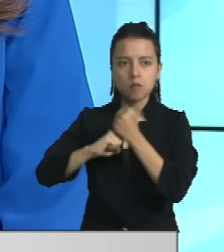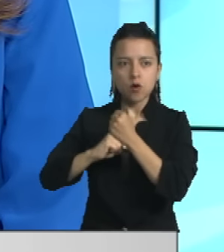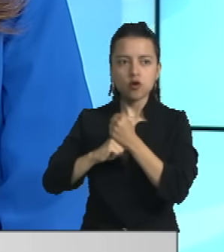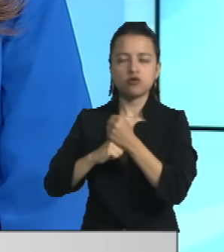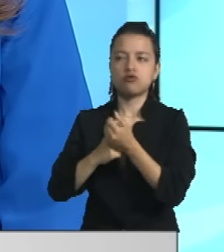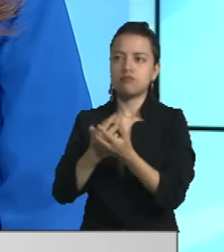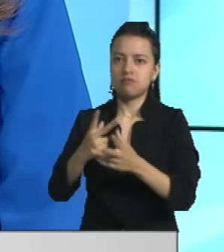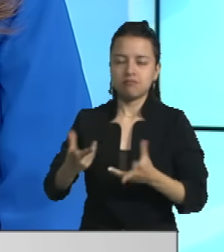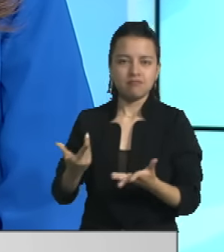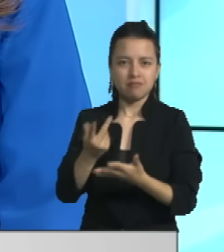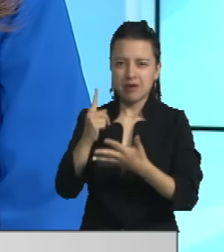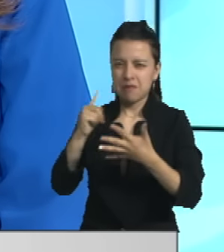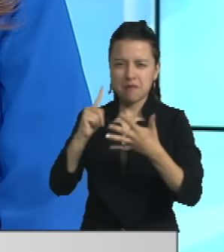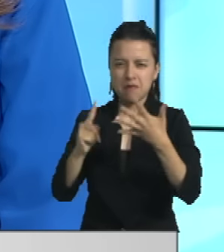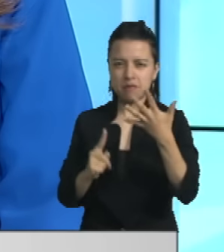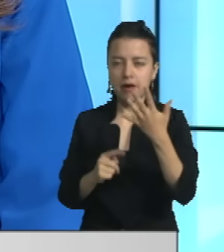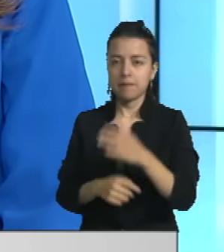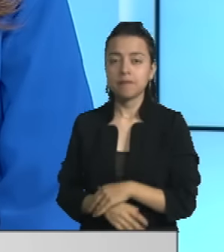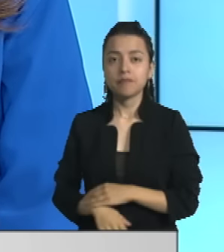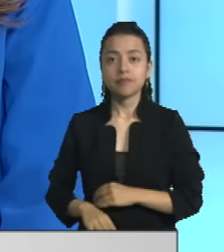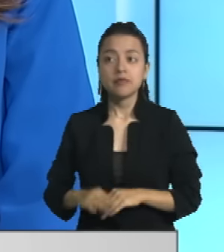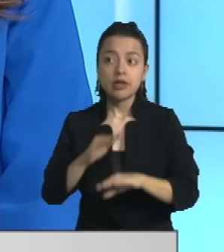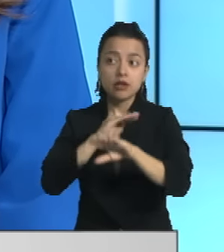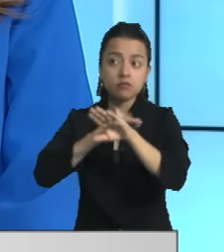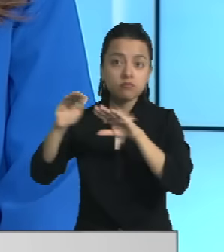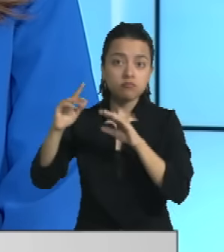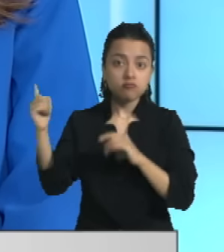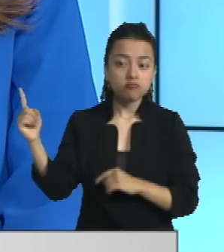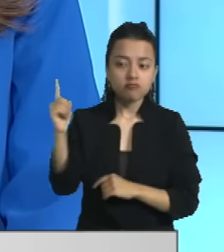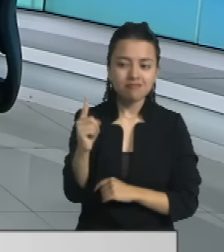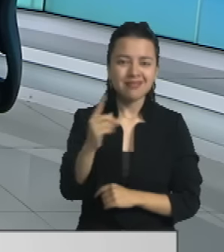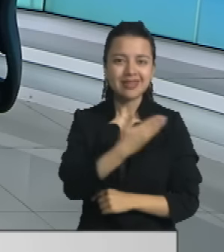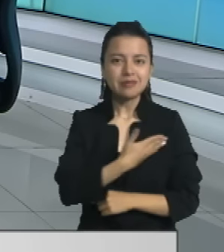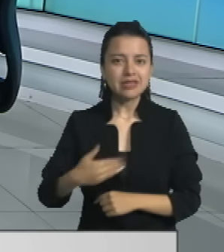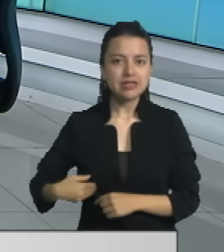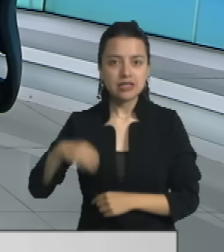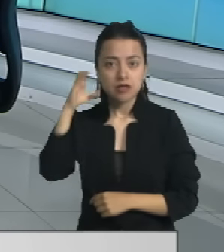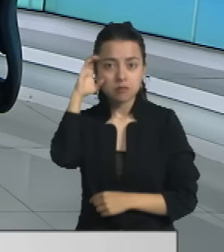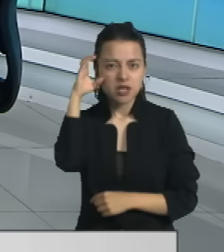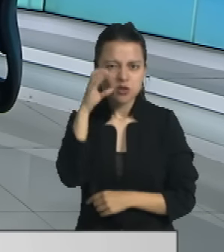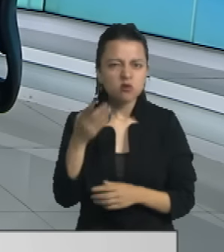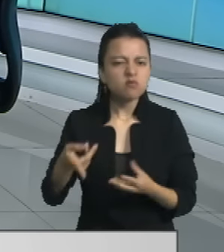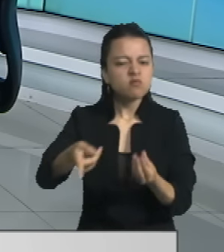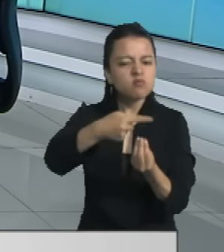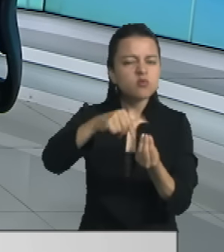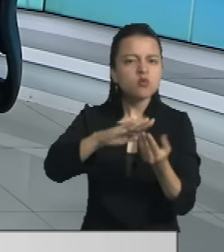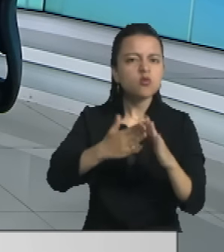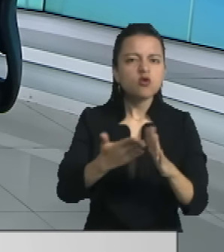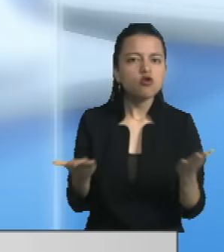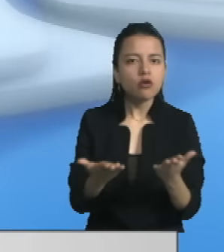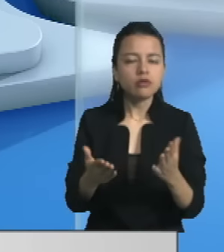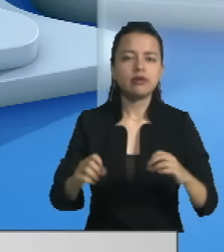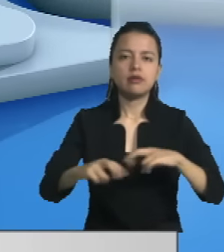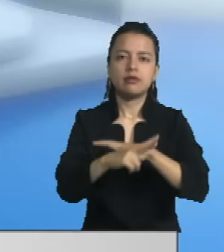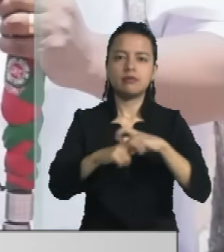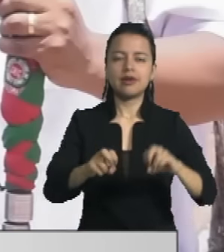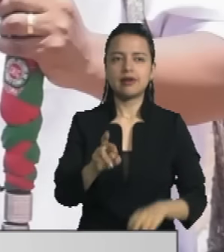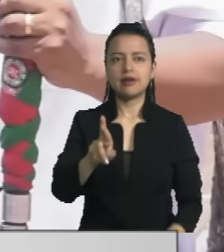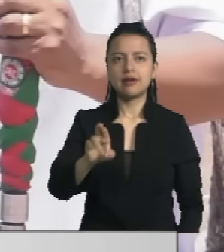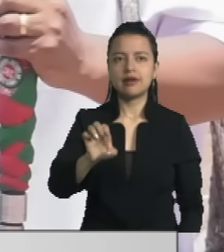lugar del campamento que está en el Parque Renacimiento en el centro de Bogotá William Parra tiene los detalles William Muy buenas tardes